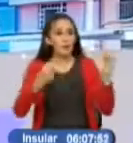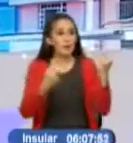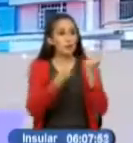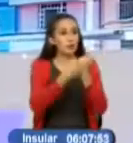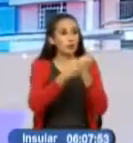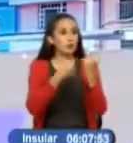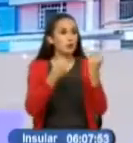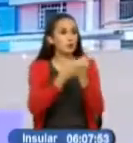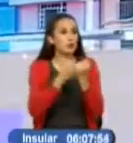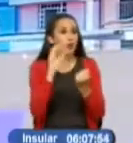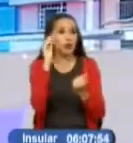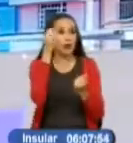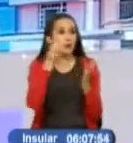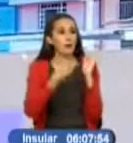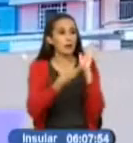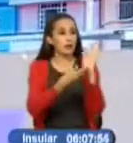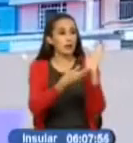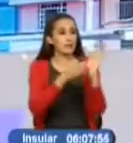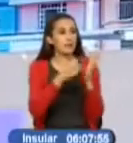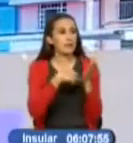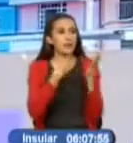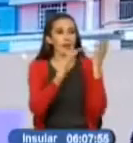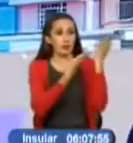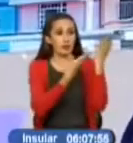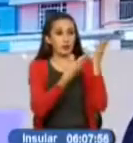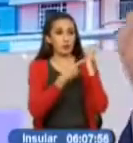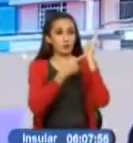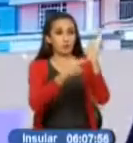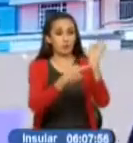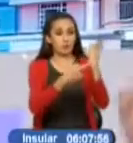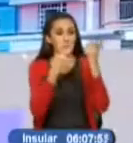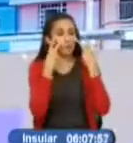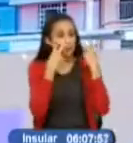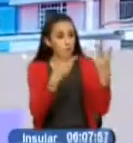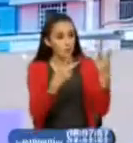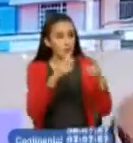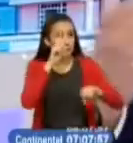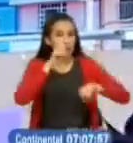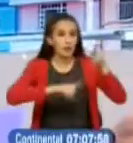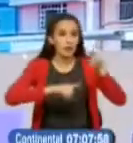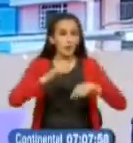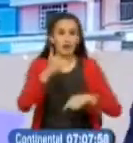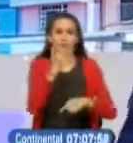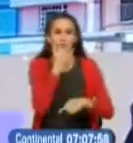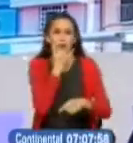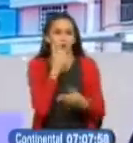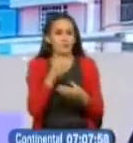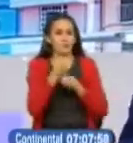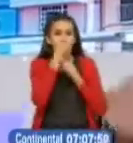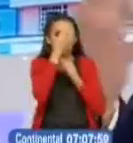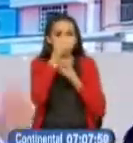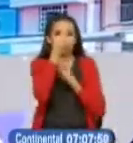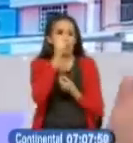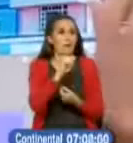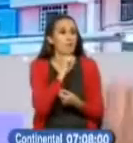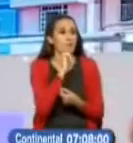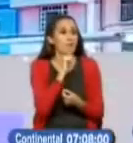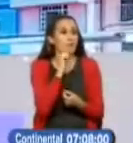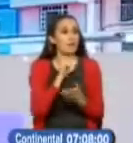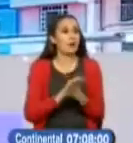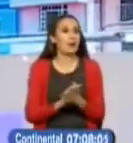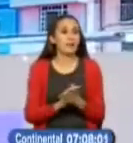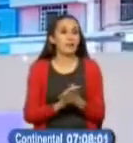que el chico pueda tener esta información. La verdad es que miramos muchísima desinformación, confusión. Tenemos estos elementos, tenemos el